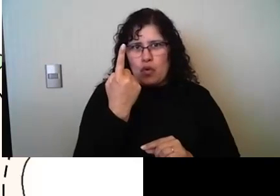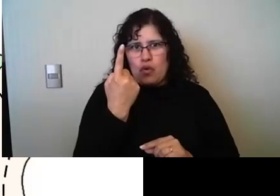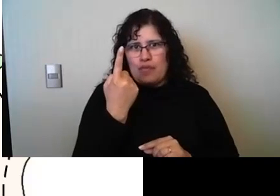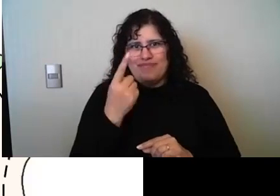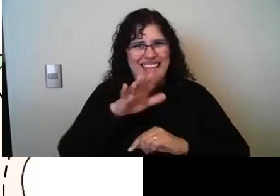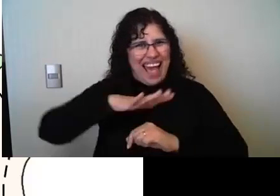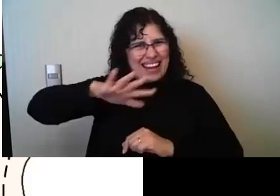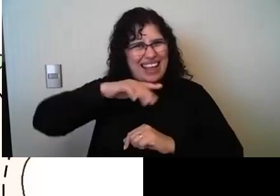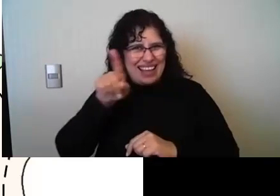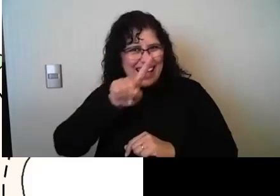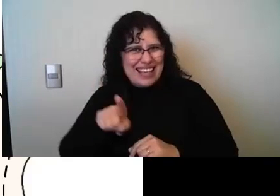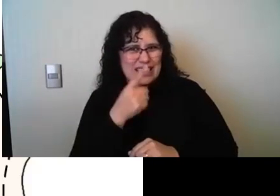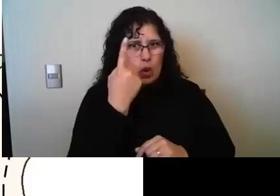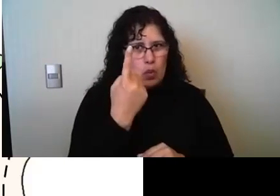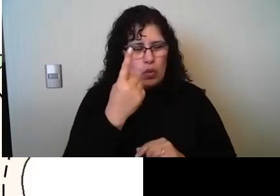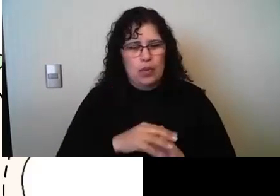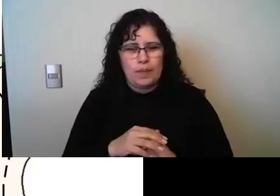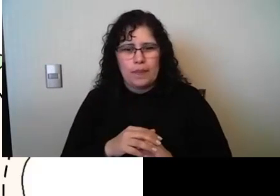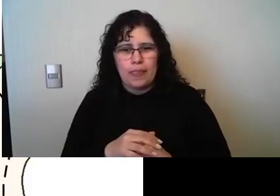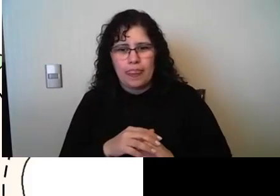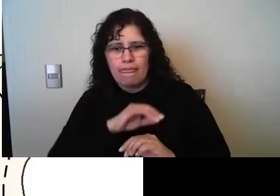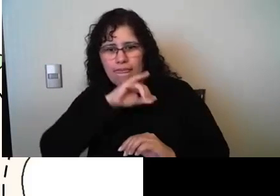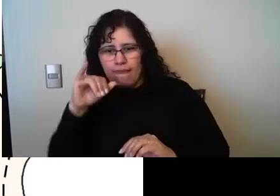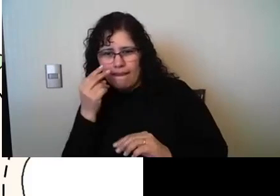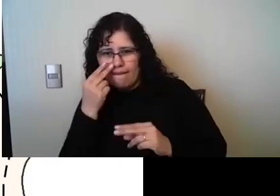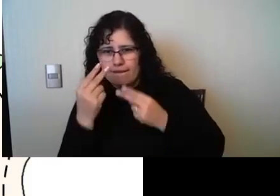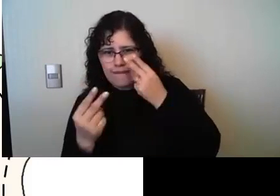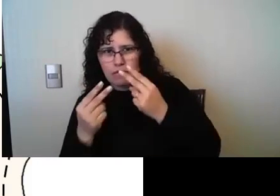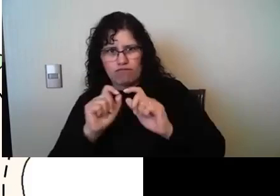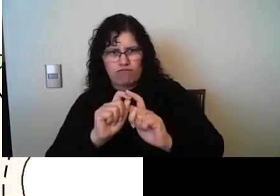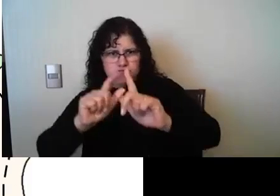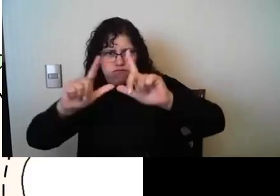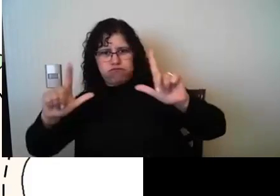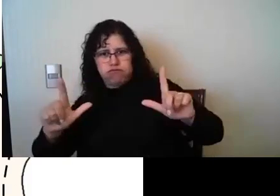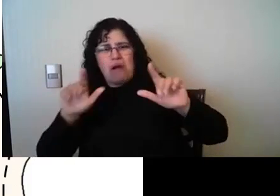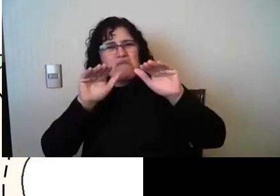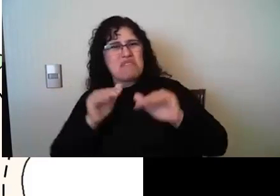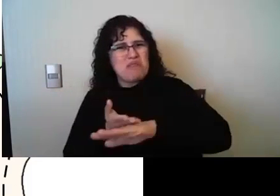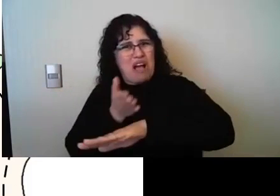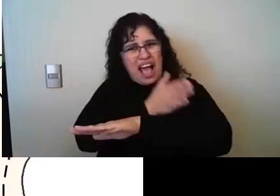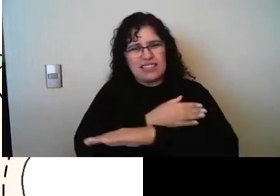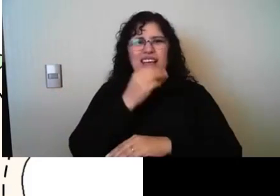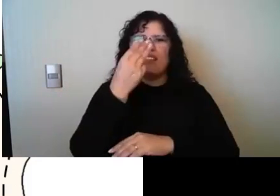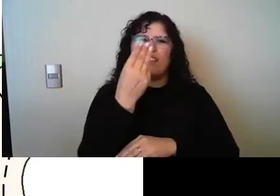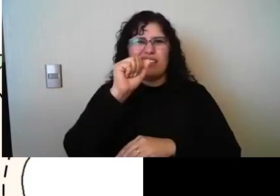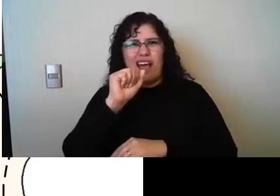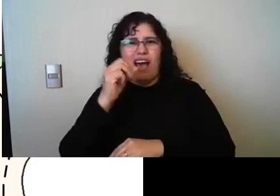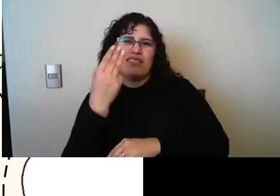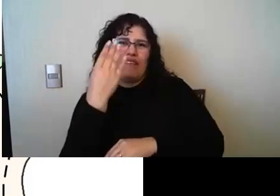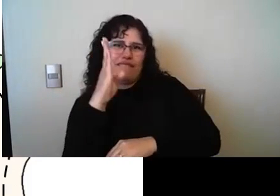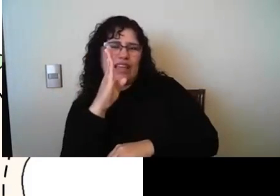recuerden. Y aquí está la ampliación, lo mismo esquema que en la anterior, 3A, 3B, 1 y